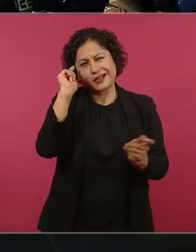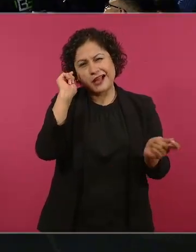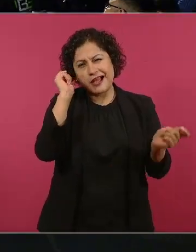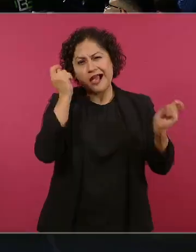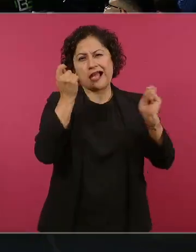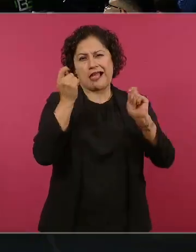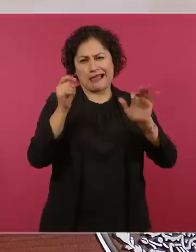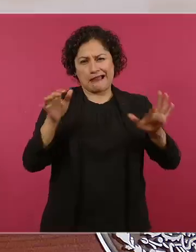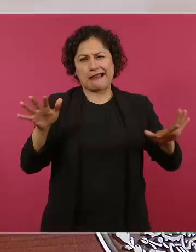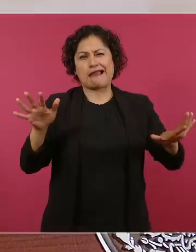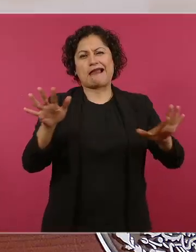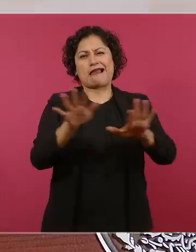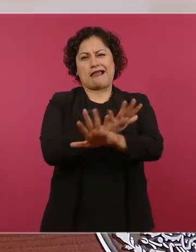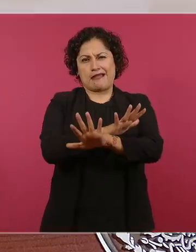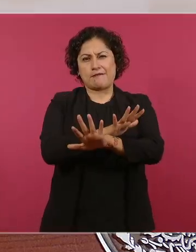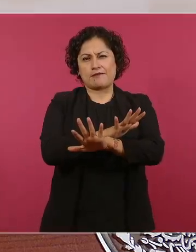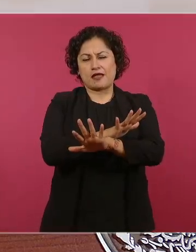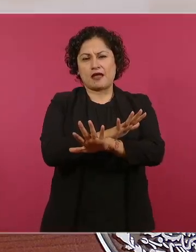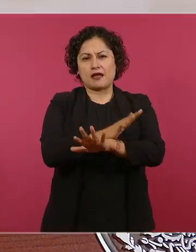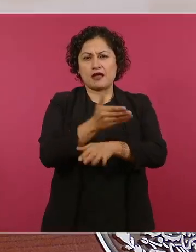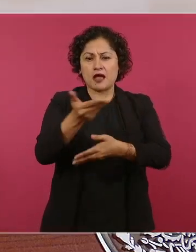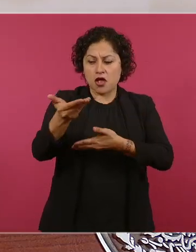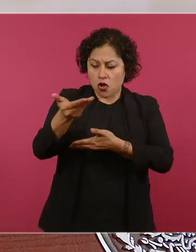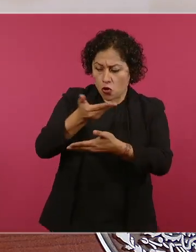su política exterior.